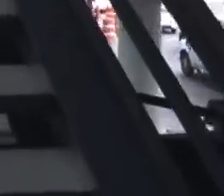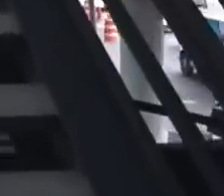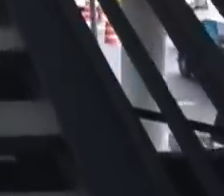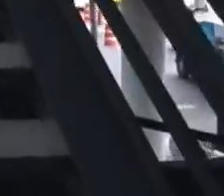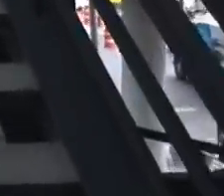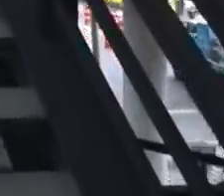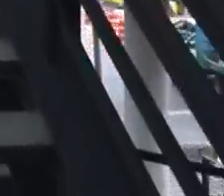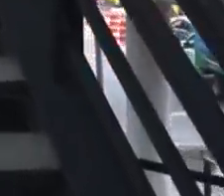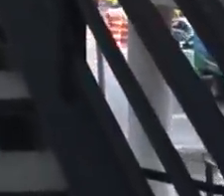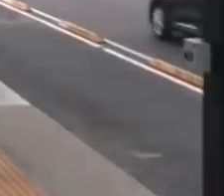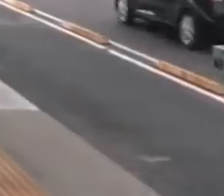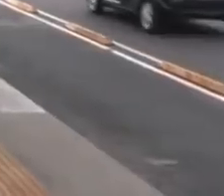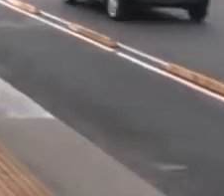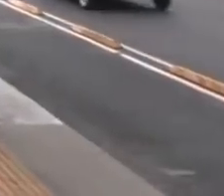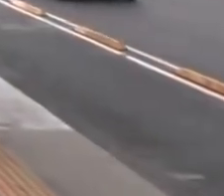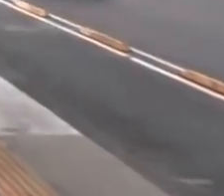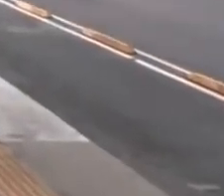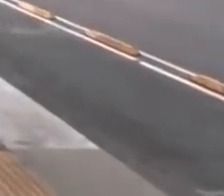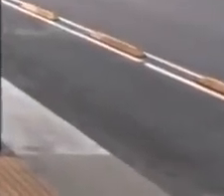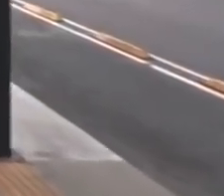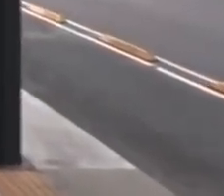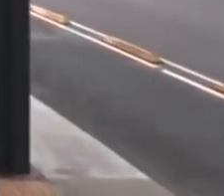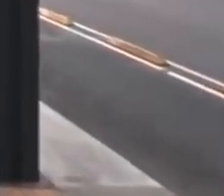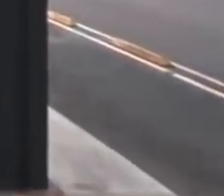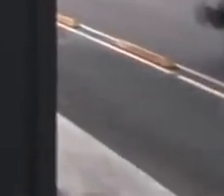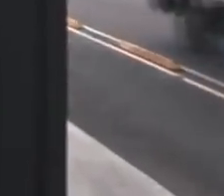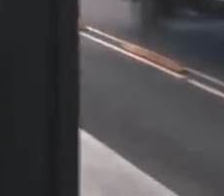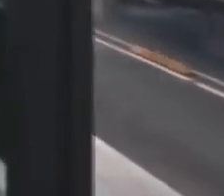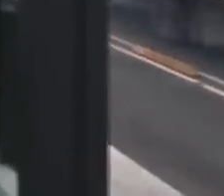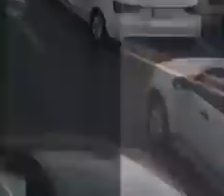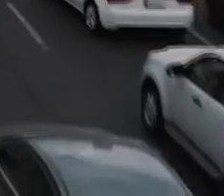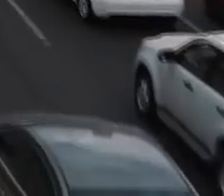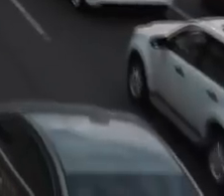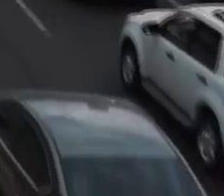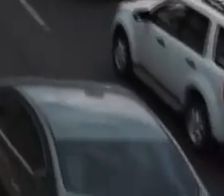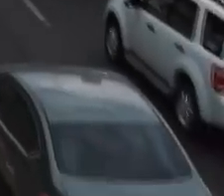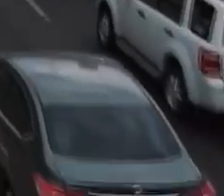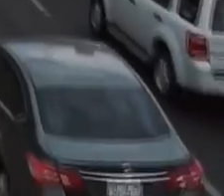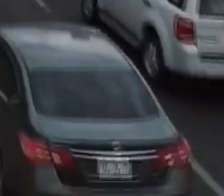va a fortalecer hacia finales de nuestro gobierno.